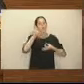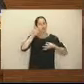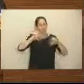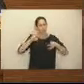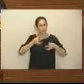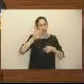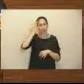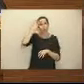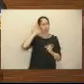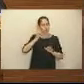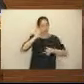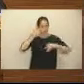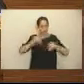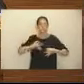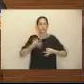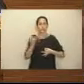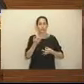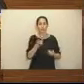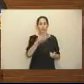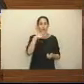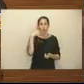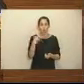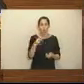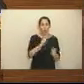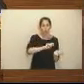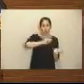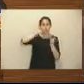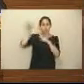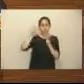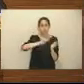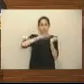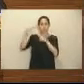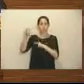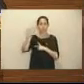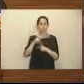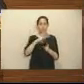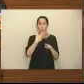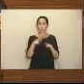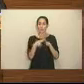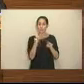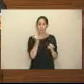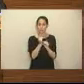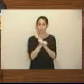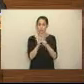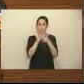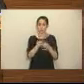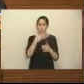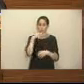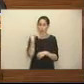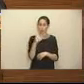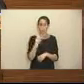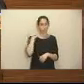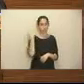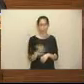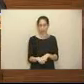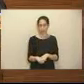creencia, de que la fuerte migración juvenil y el fracaso de las políticas de empleo para jóvenes puestas en marcha por su Gobierno no